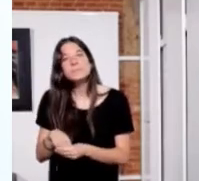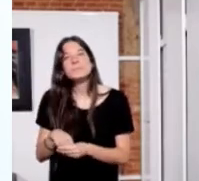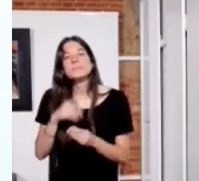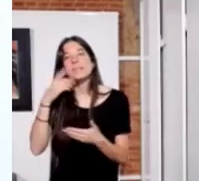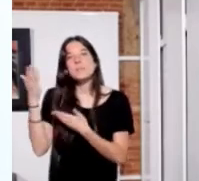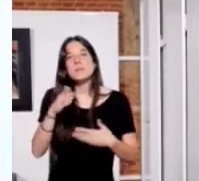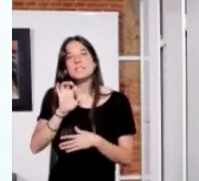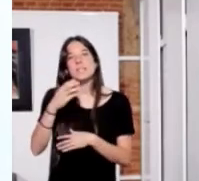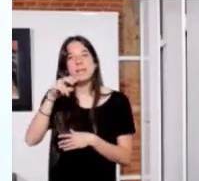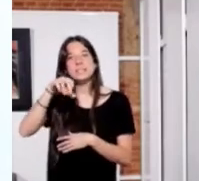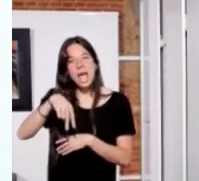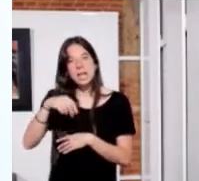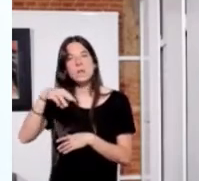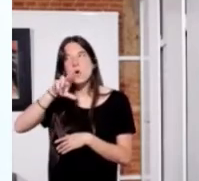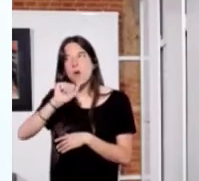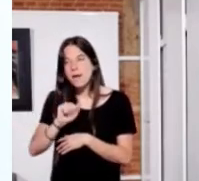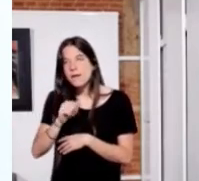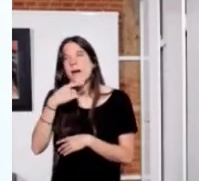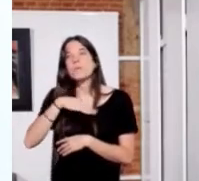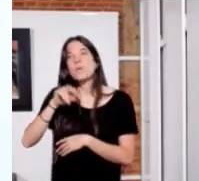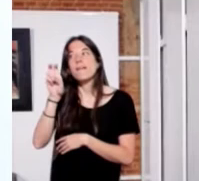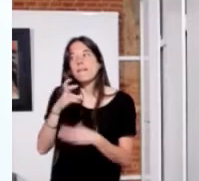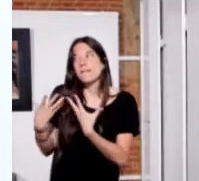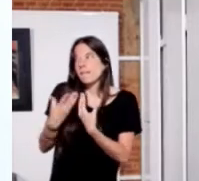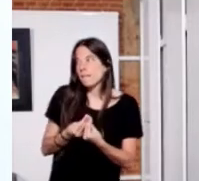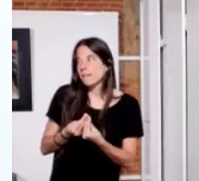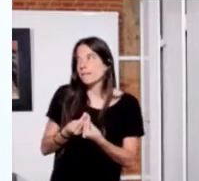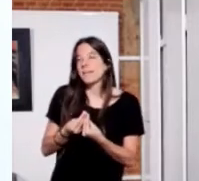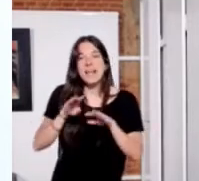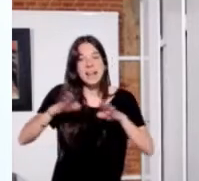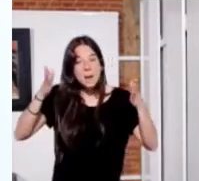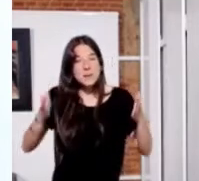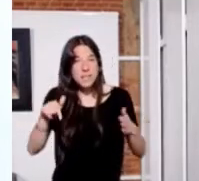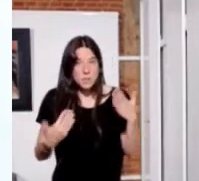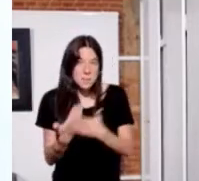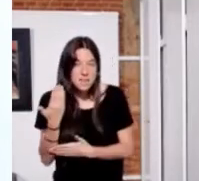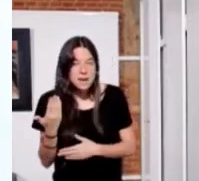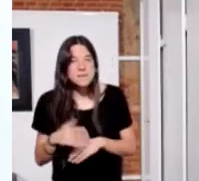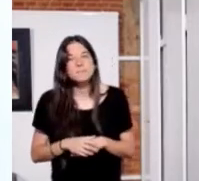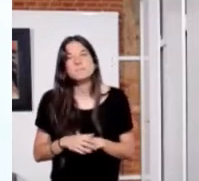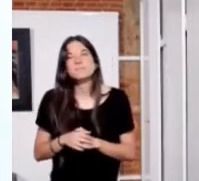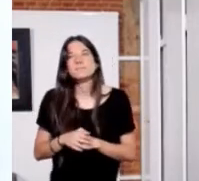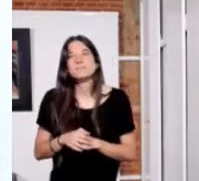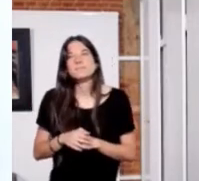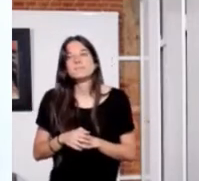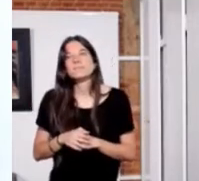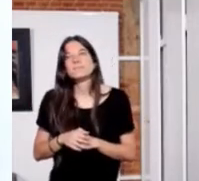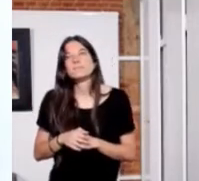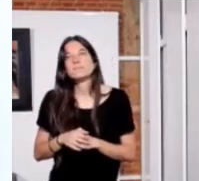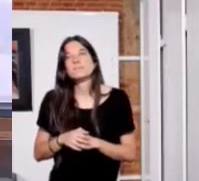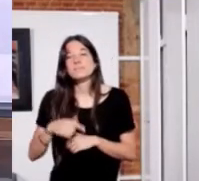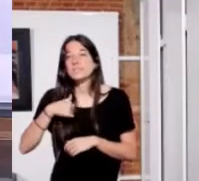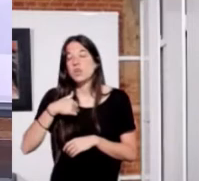Mora a que nos acompañe en esta mesa, en esta mañana. Tengo el